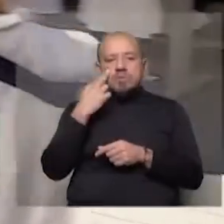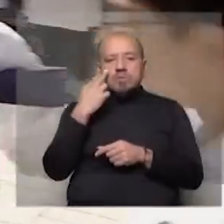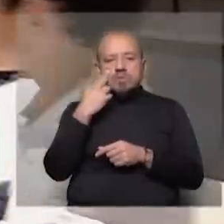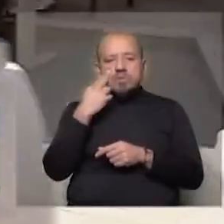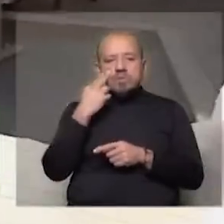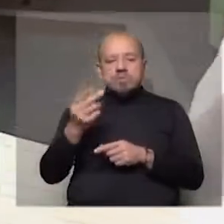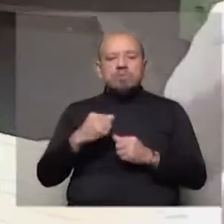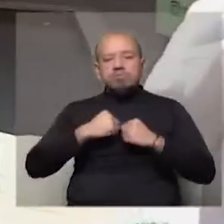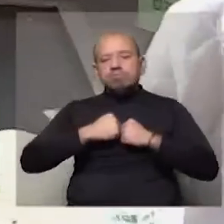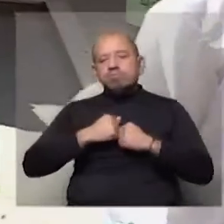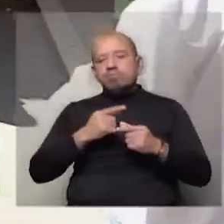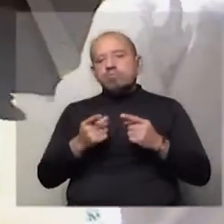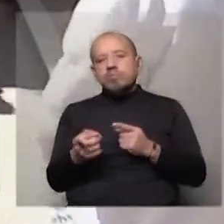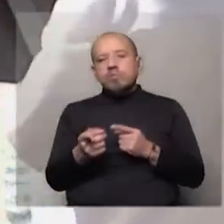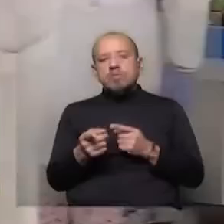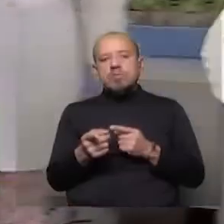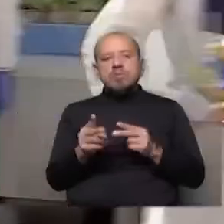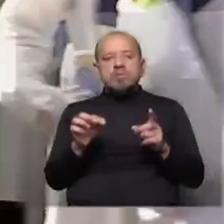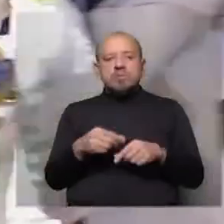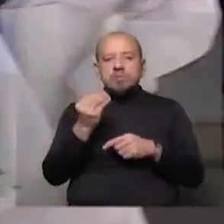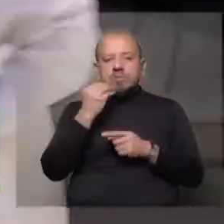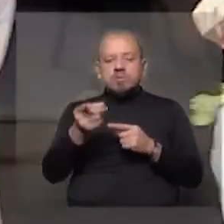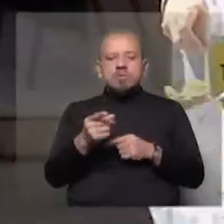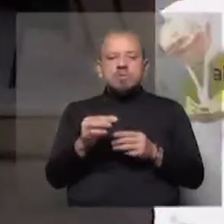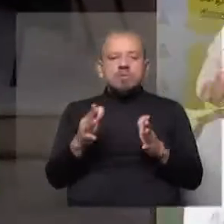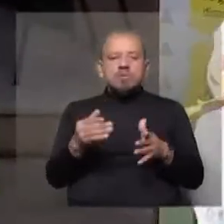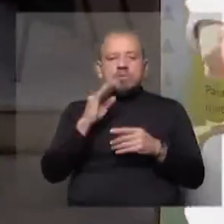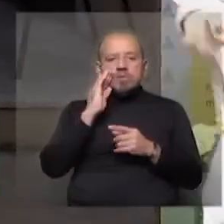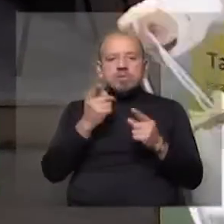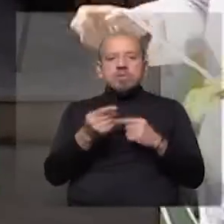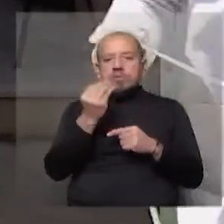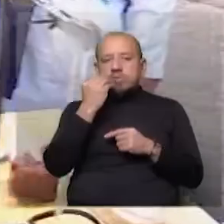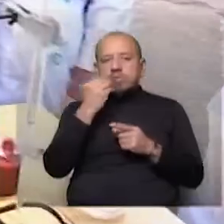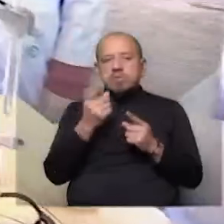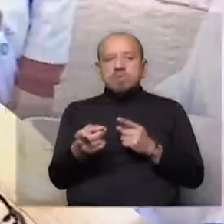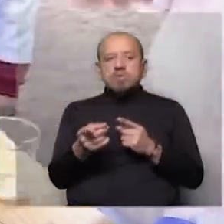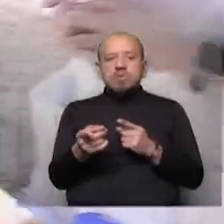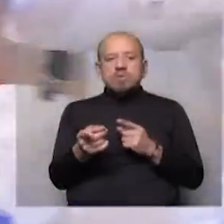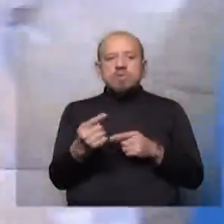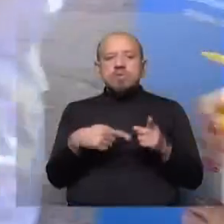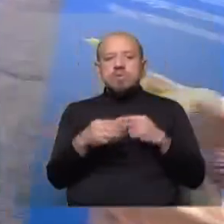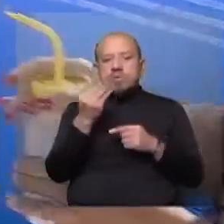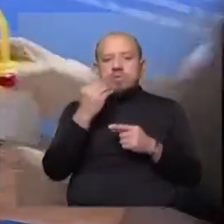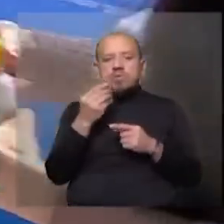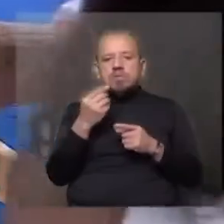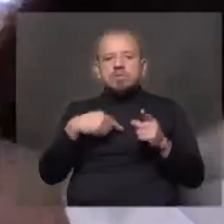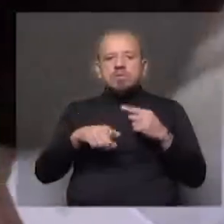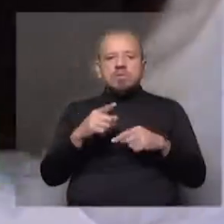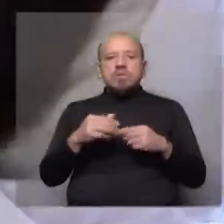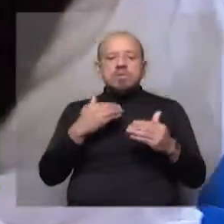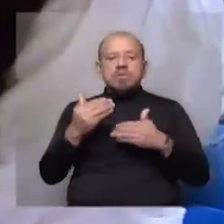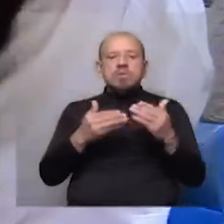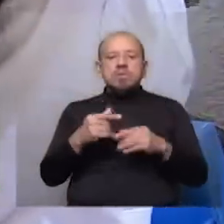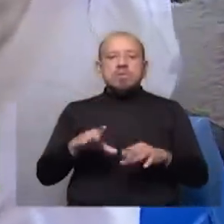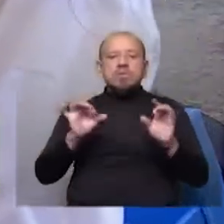la obesidad en cuanto al tema del alimentación es el desconocimiento de lo que estamos comiendo sí alimento intrapreso